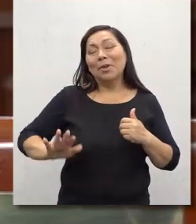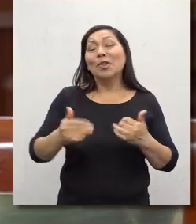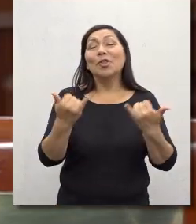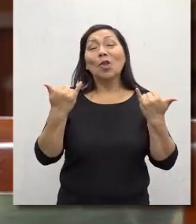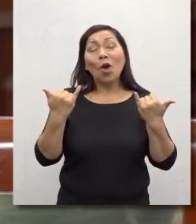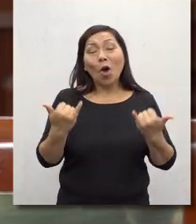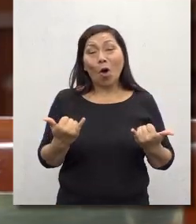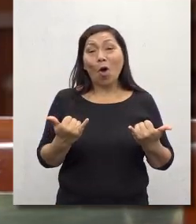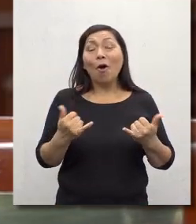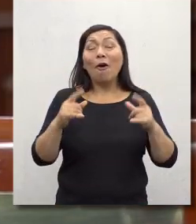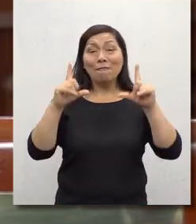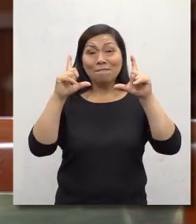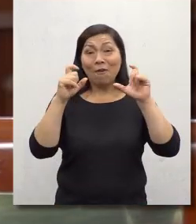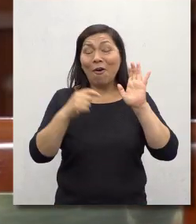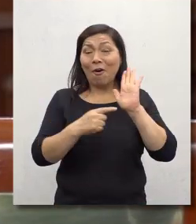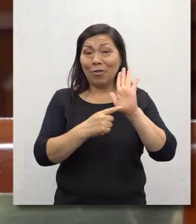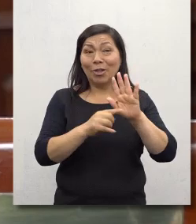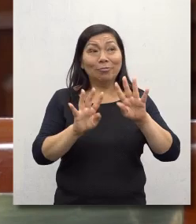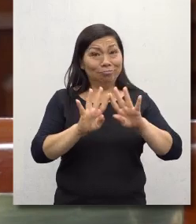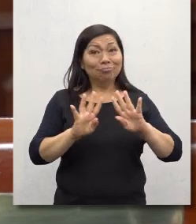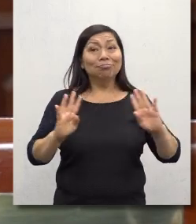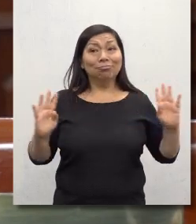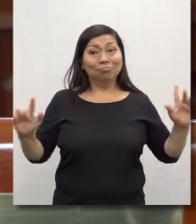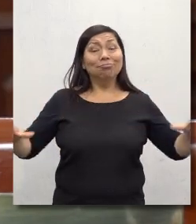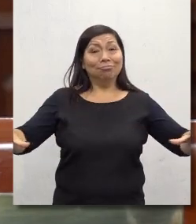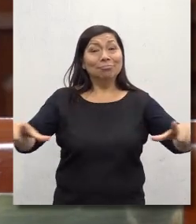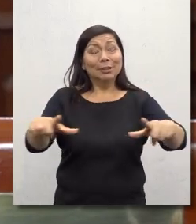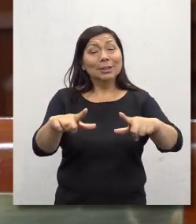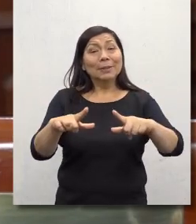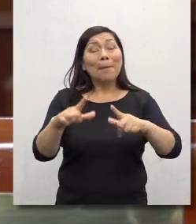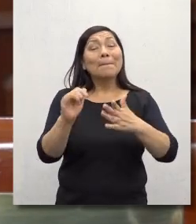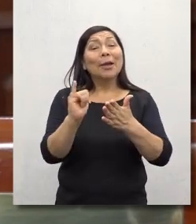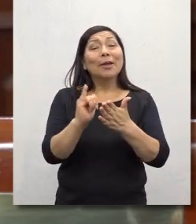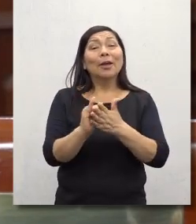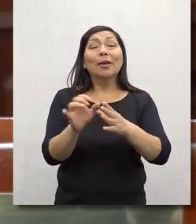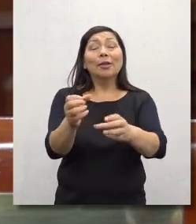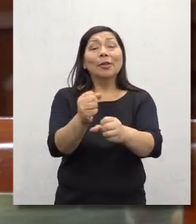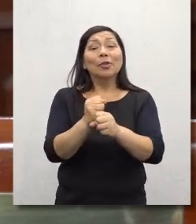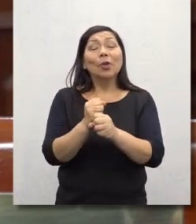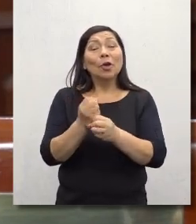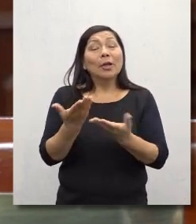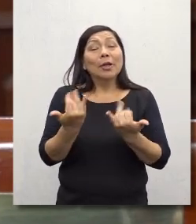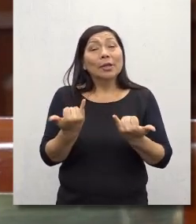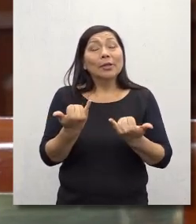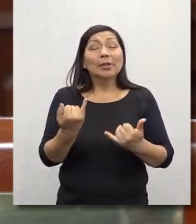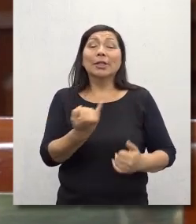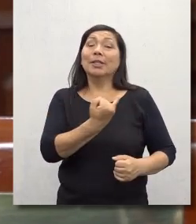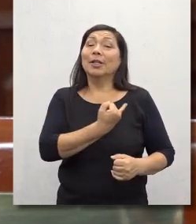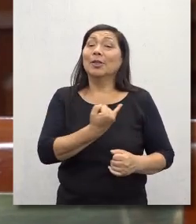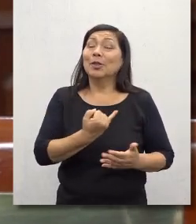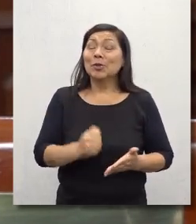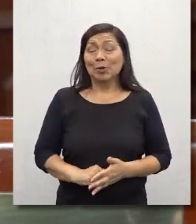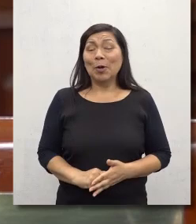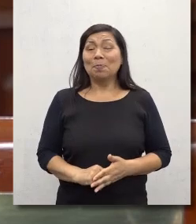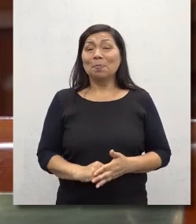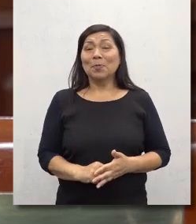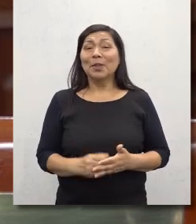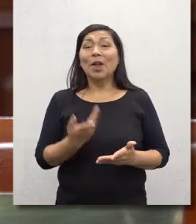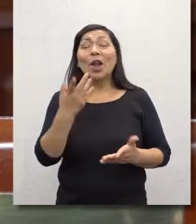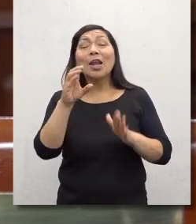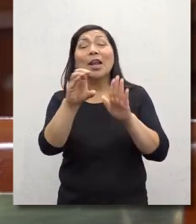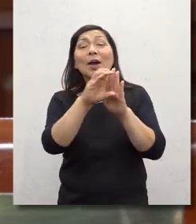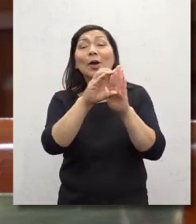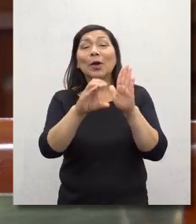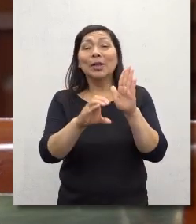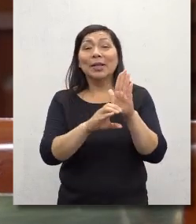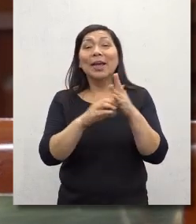Hoy develamos su retrato en la galería de insignes presidentes que tomaron la conducción de la institución tutelar de la